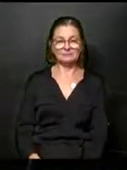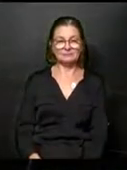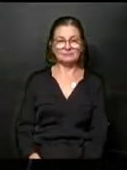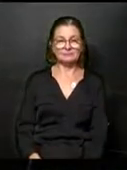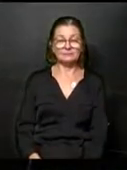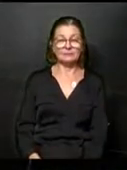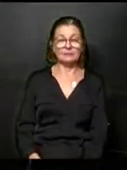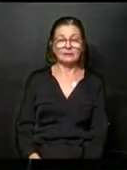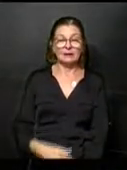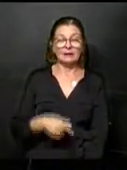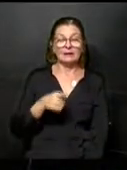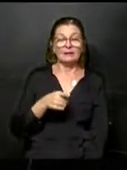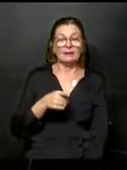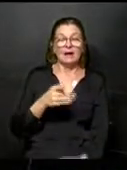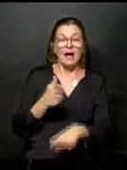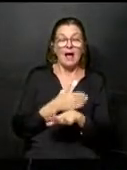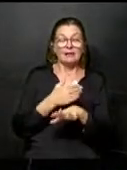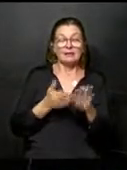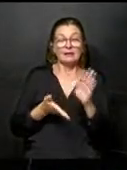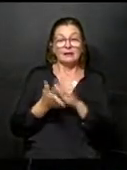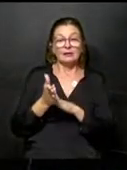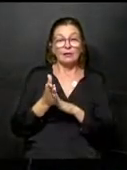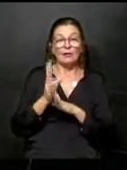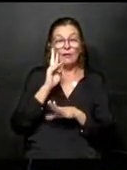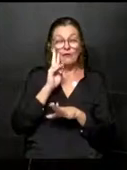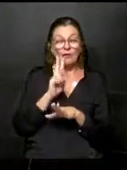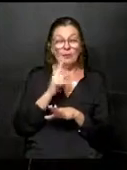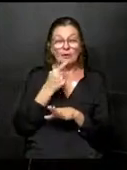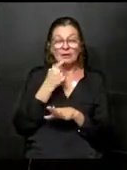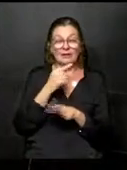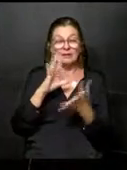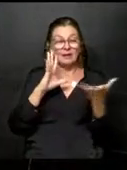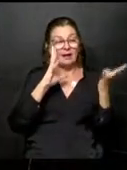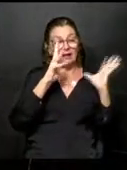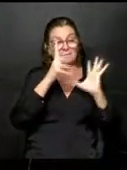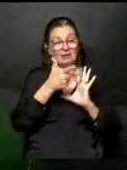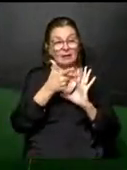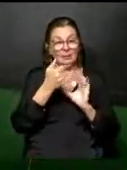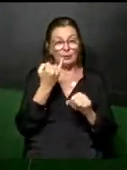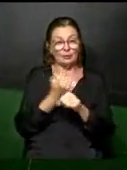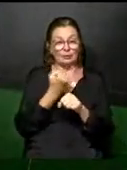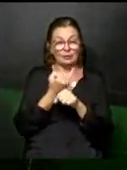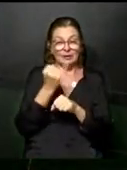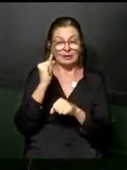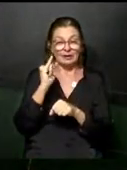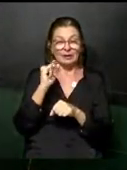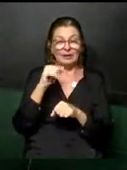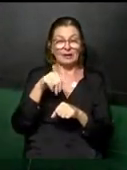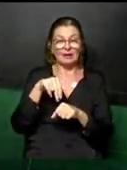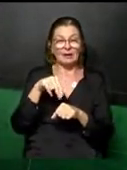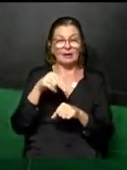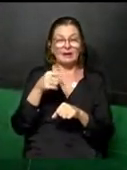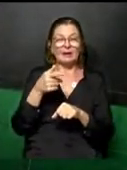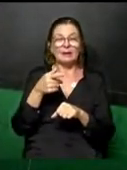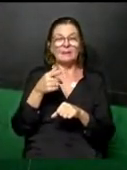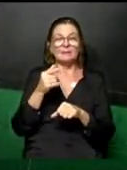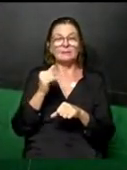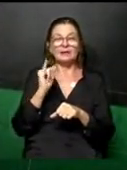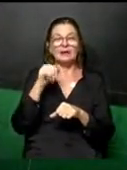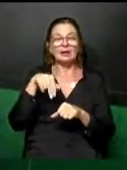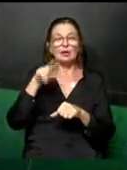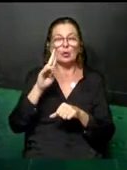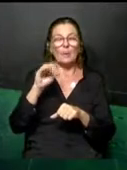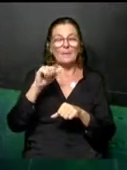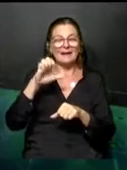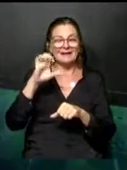Bueno, muy bien, así las cosas. Antes de irnos, vamos a repasar qué dice el pronóstico del Instituto Uruguayo de Meteorología para hoy y los próximos días.